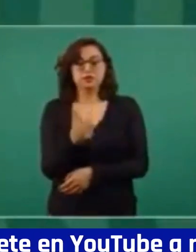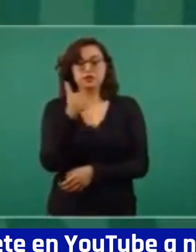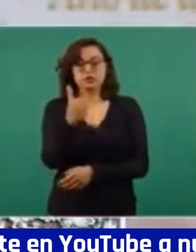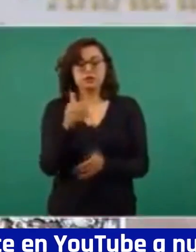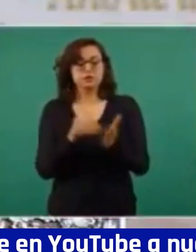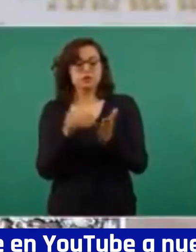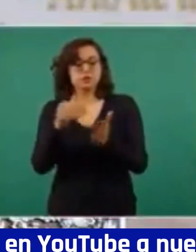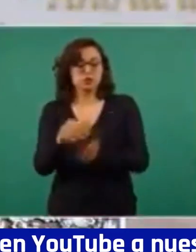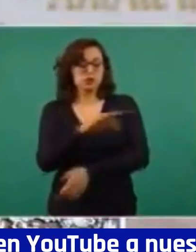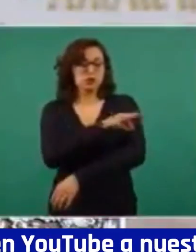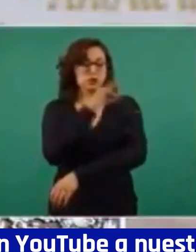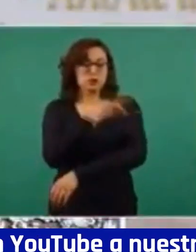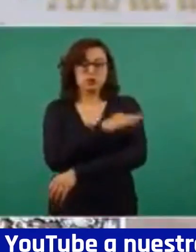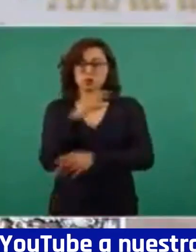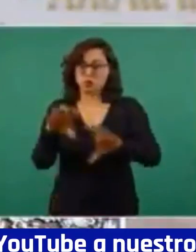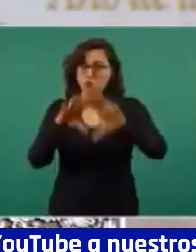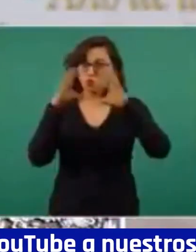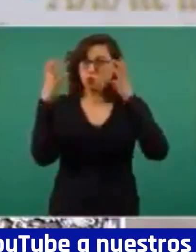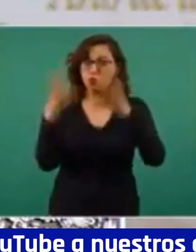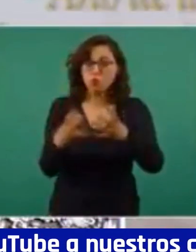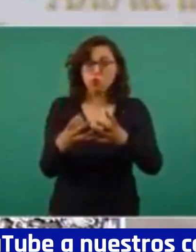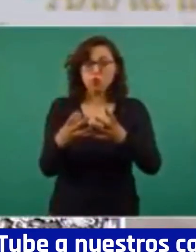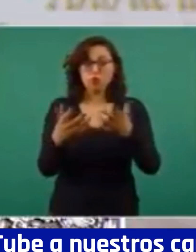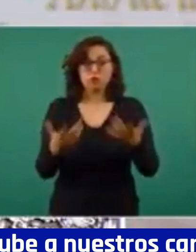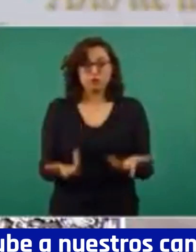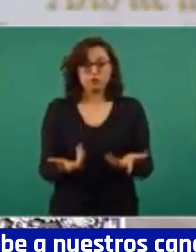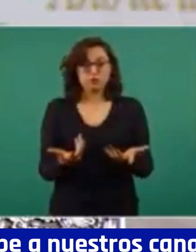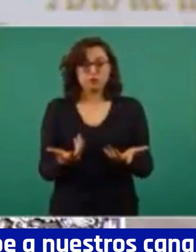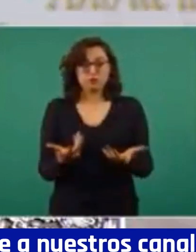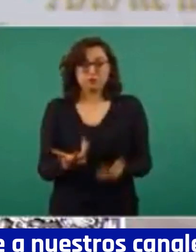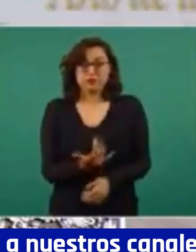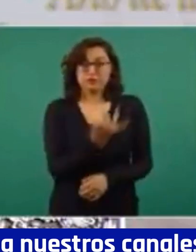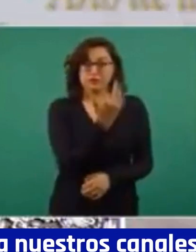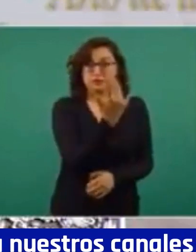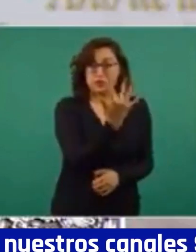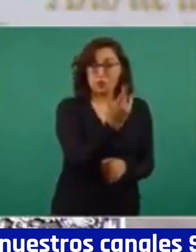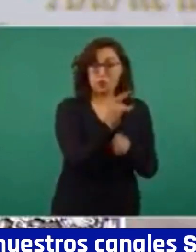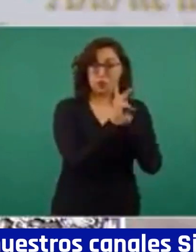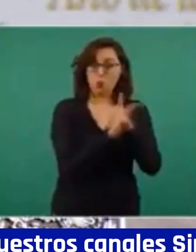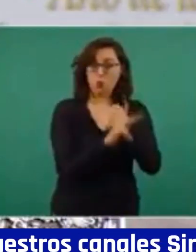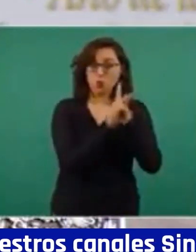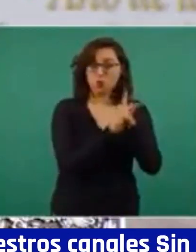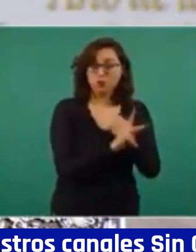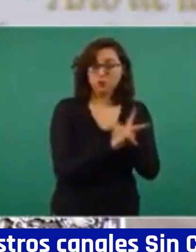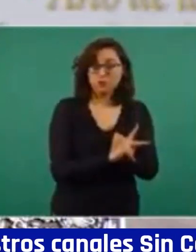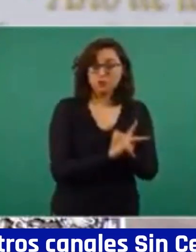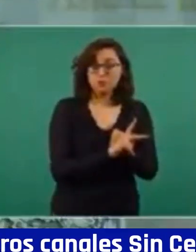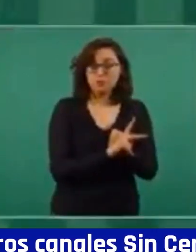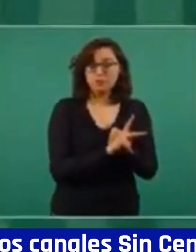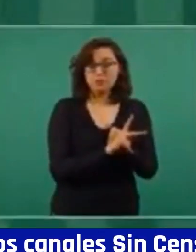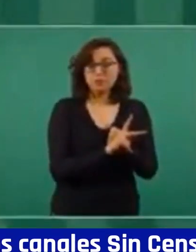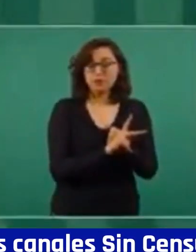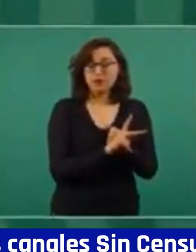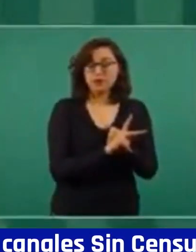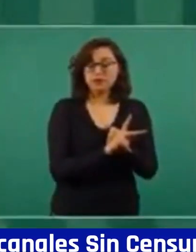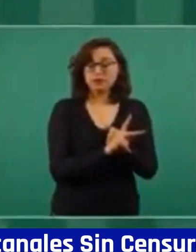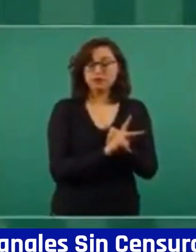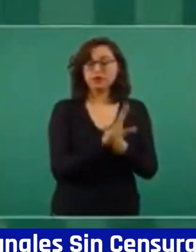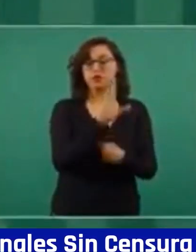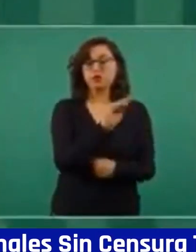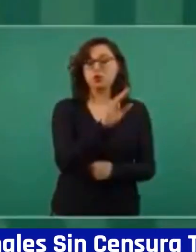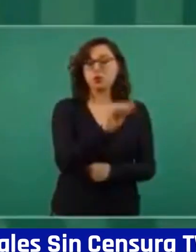1.556 millones de vacunas. Y 50 países han concentrado